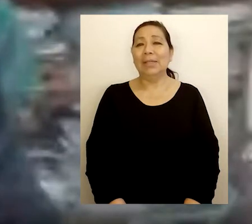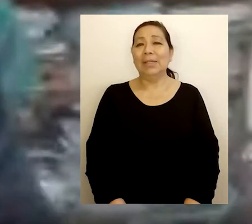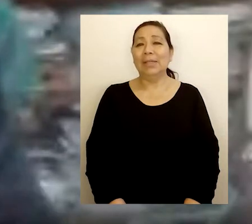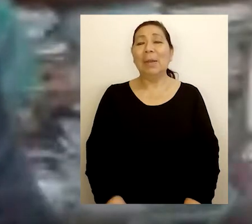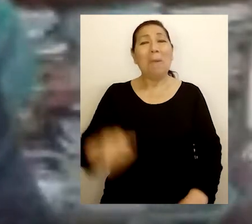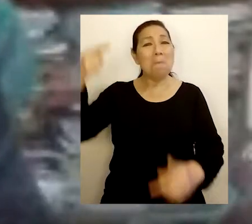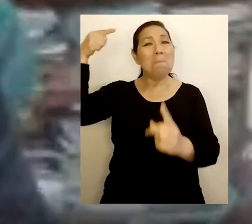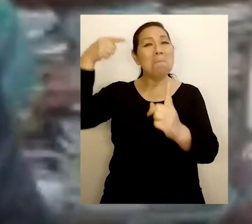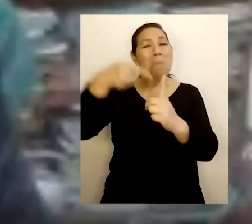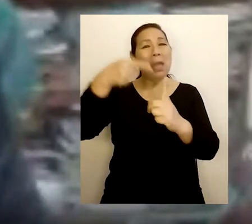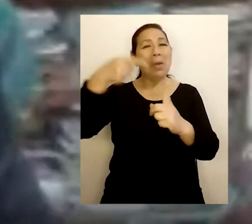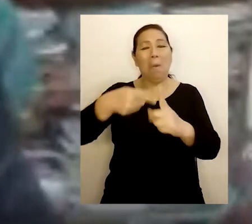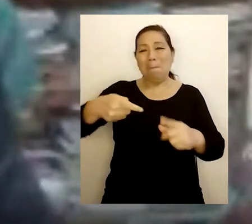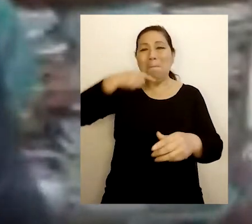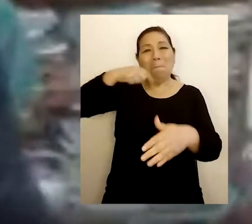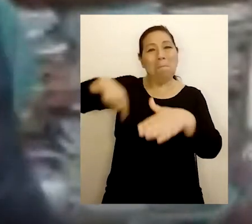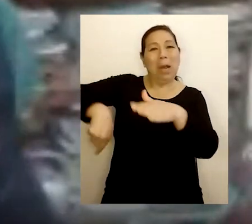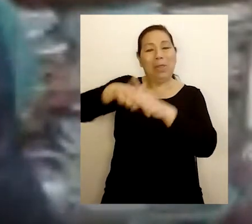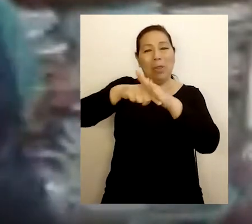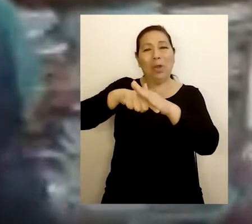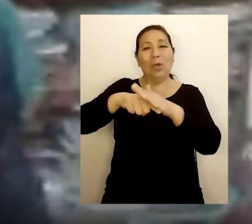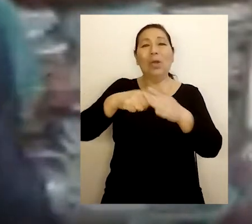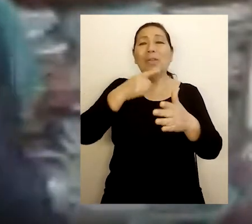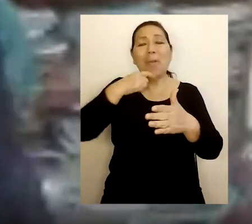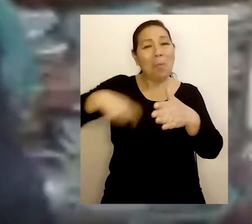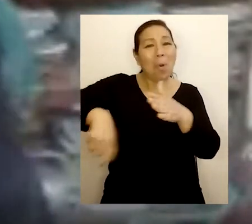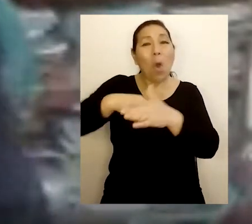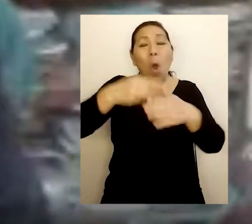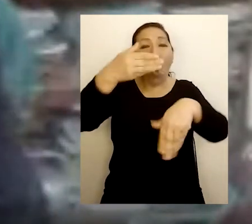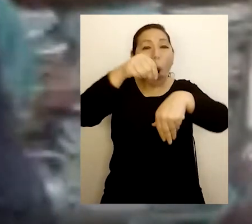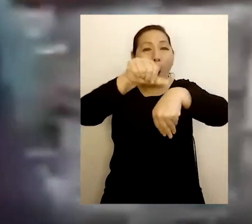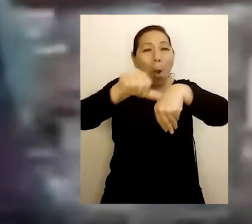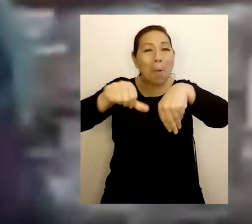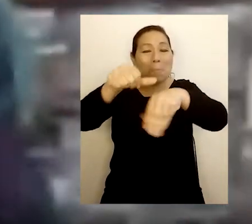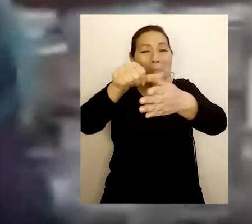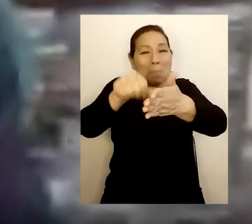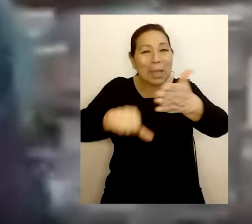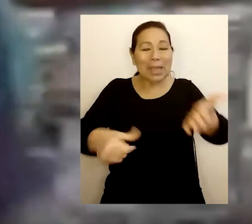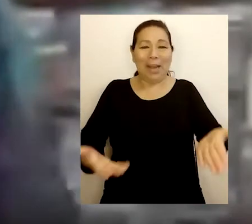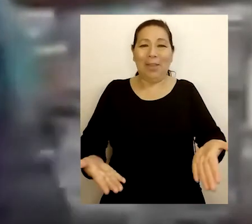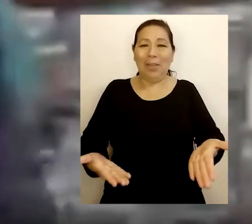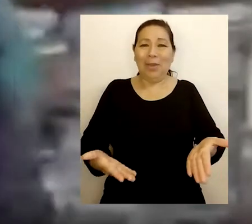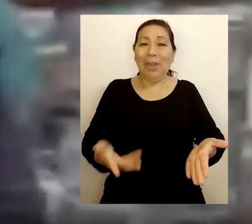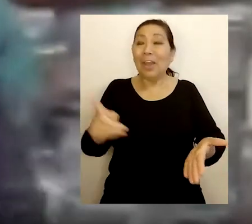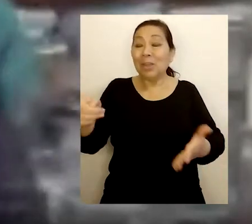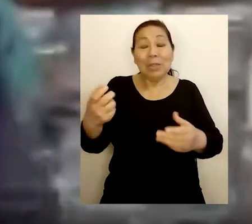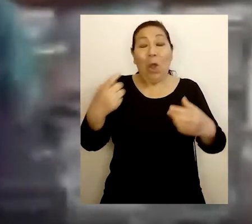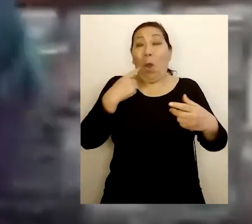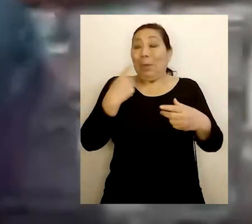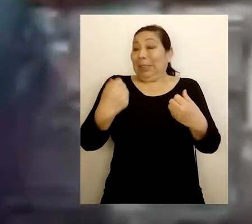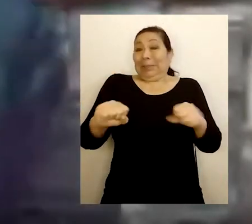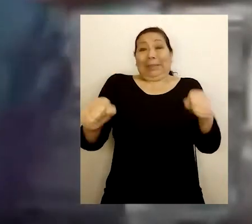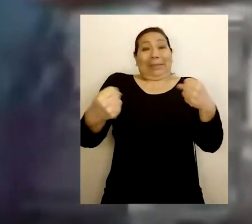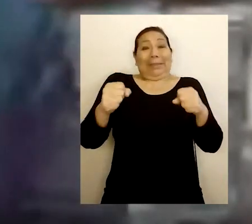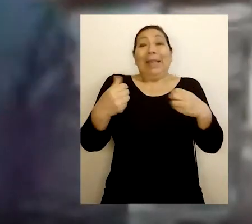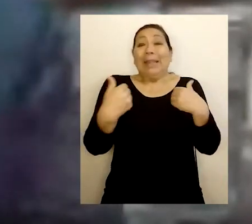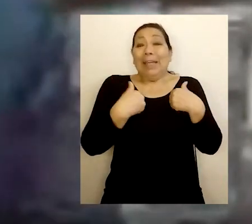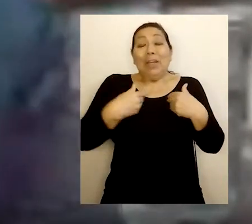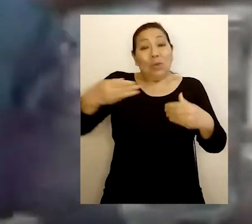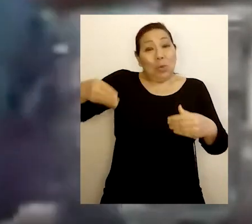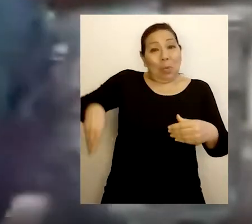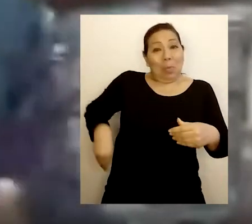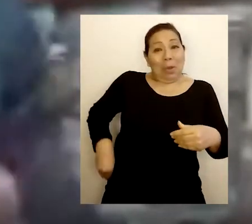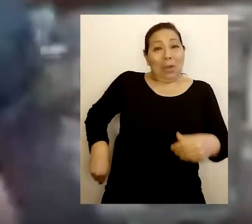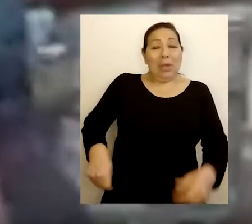lo agredió y le mandó una patada en las rodillas donde estaba operada. Entonces mi patrocinio, en su desesperación, tenía en su